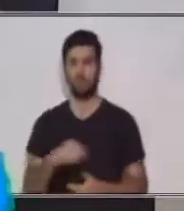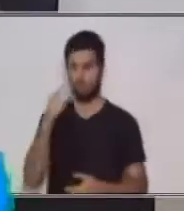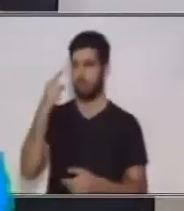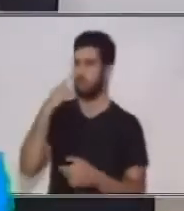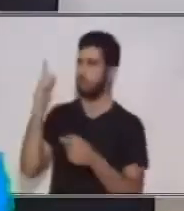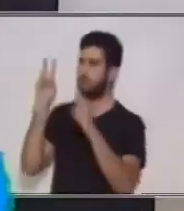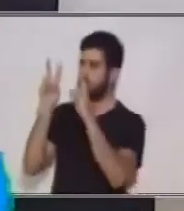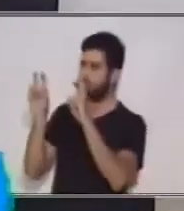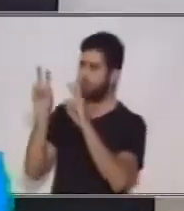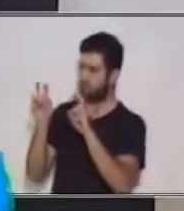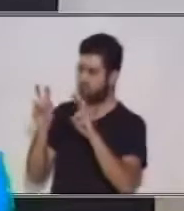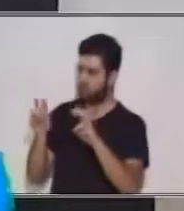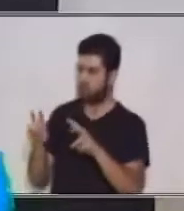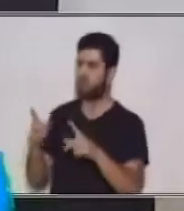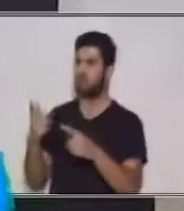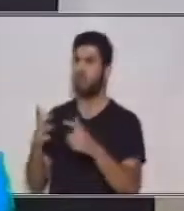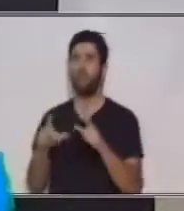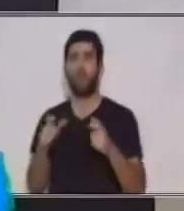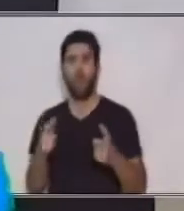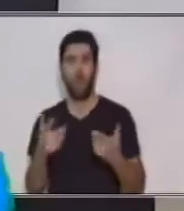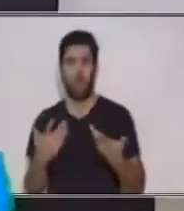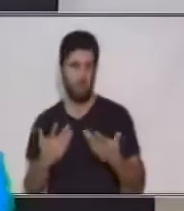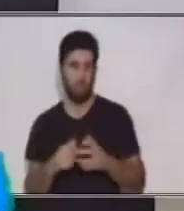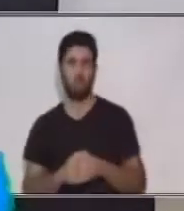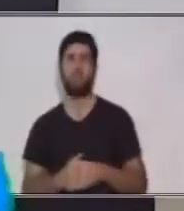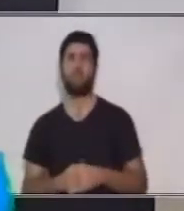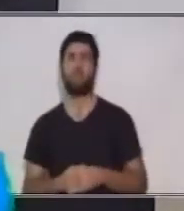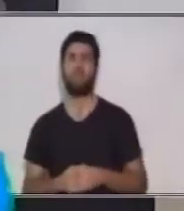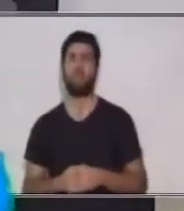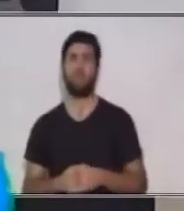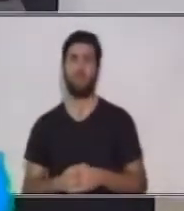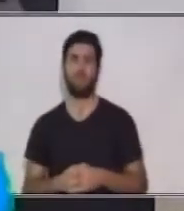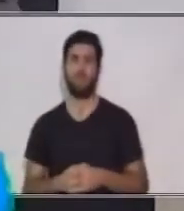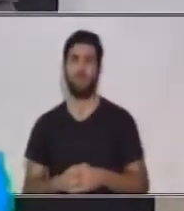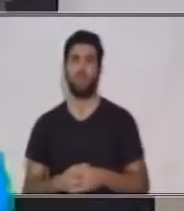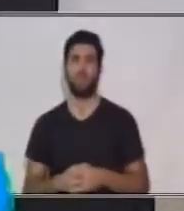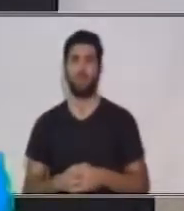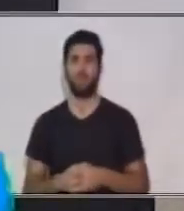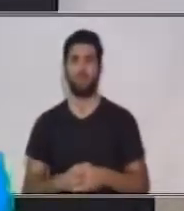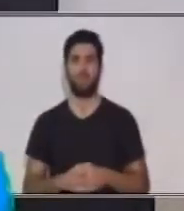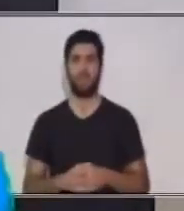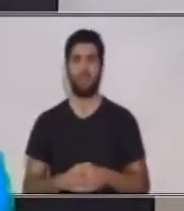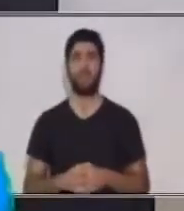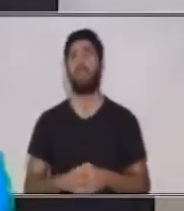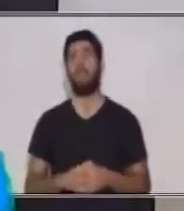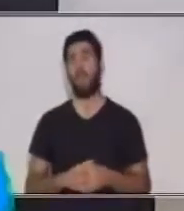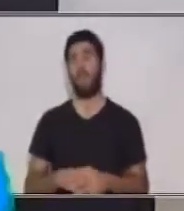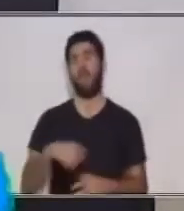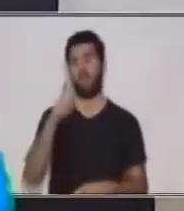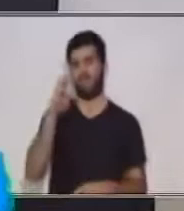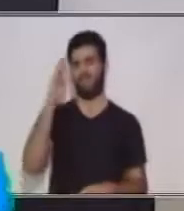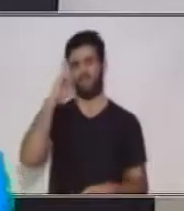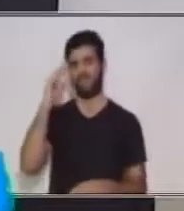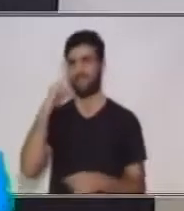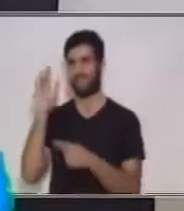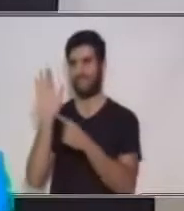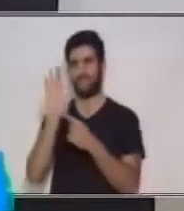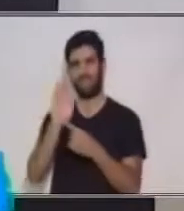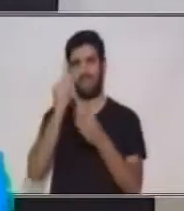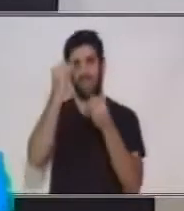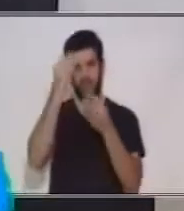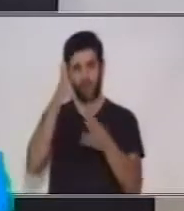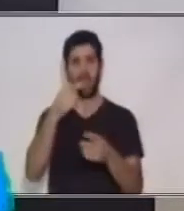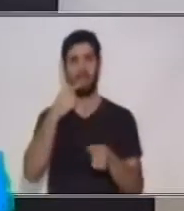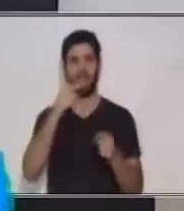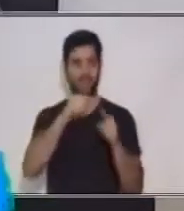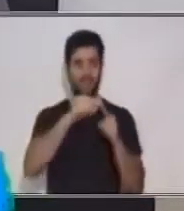analicemos, preguntemos un poco por ahí en casa. Muy bien, analicemos la información que nos dan sobre el triángulo isósceles,